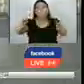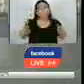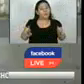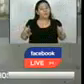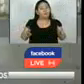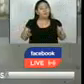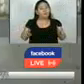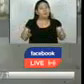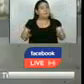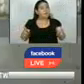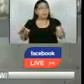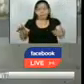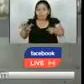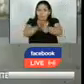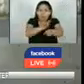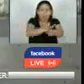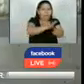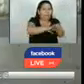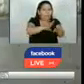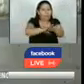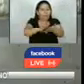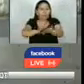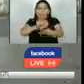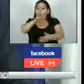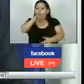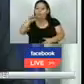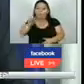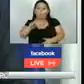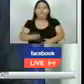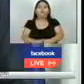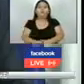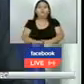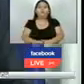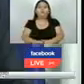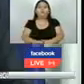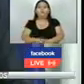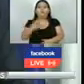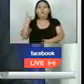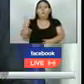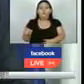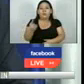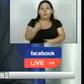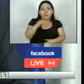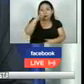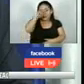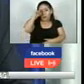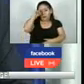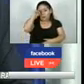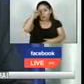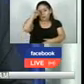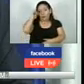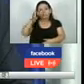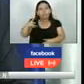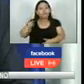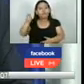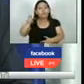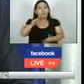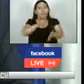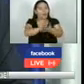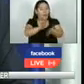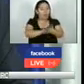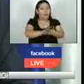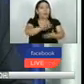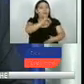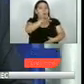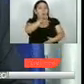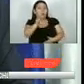embargo, no a todos se les pagó la cotización. De estos trabajadores, solo se les pagó cotización